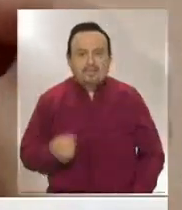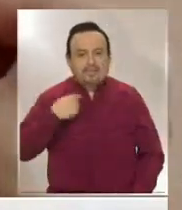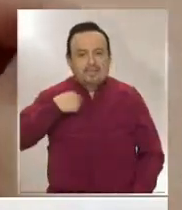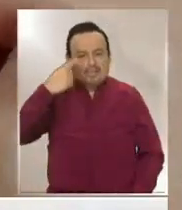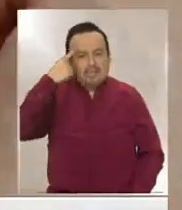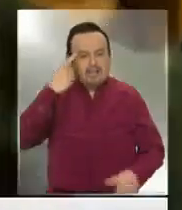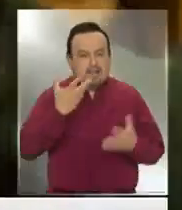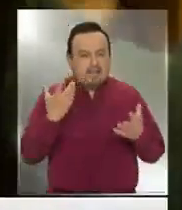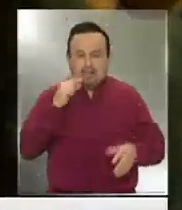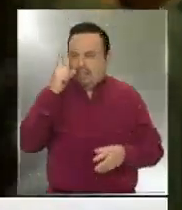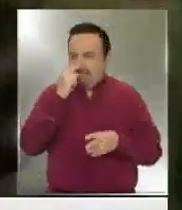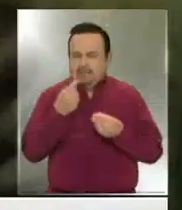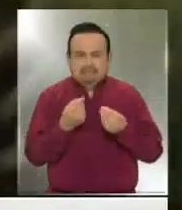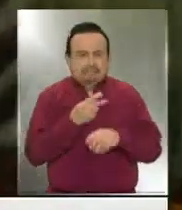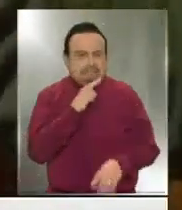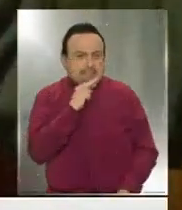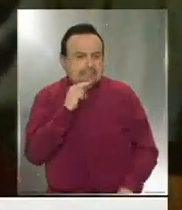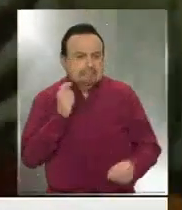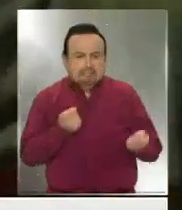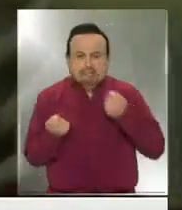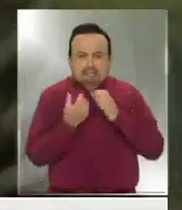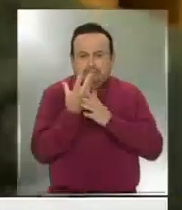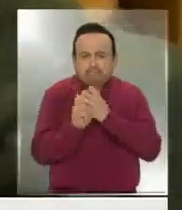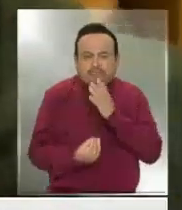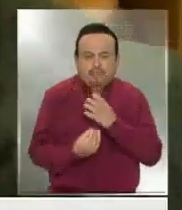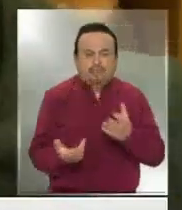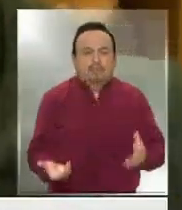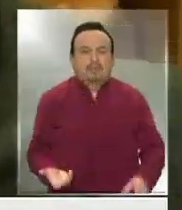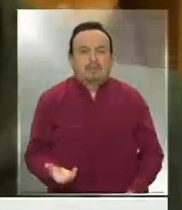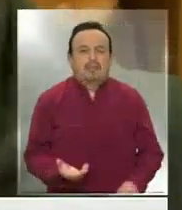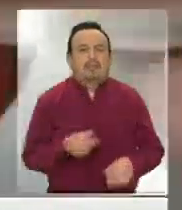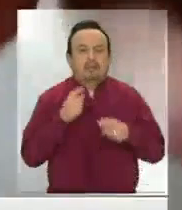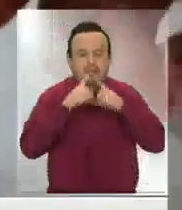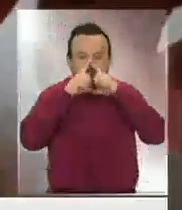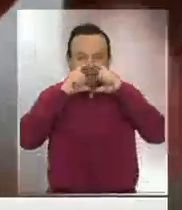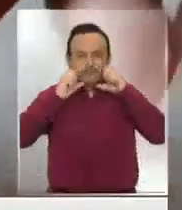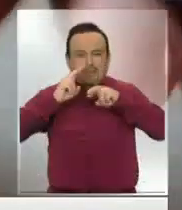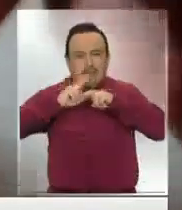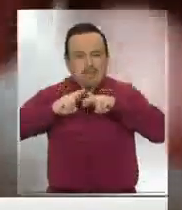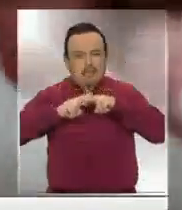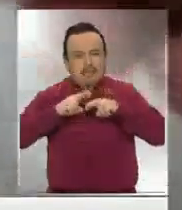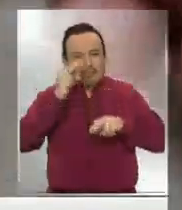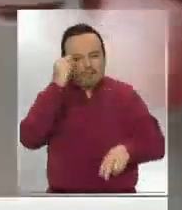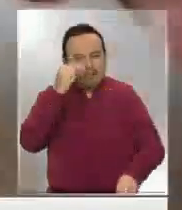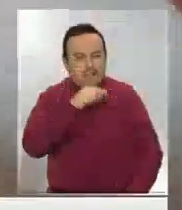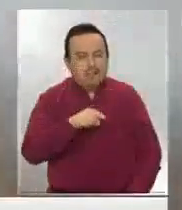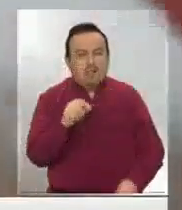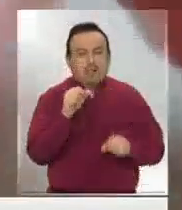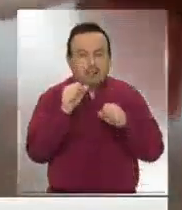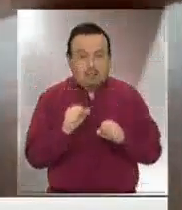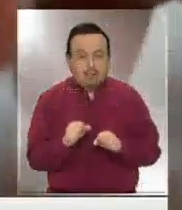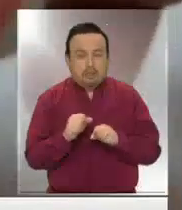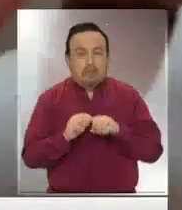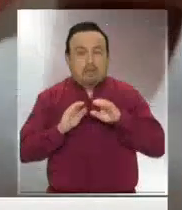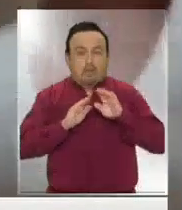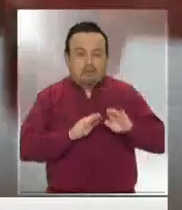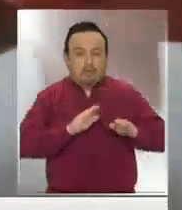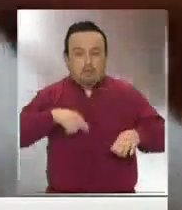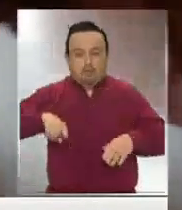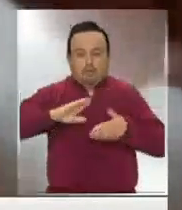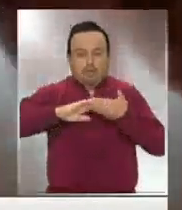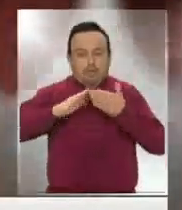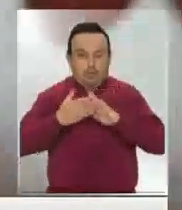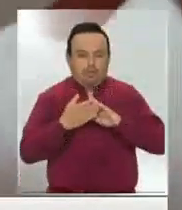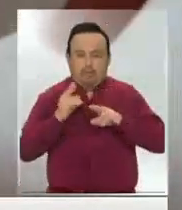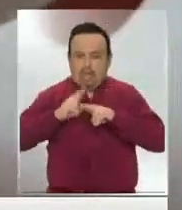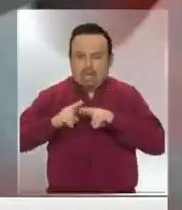imposible conseguir por estos días en el mercado formal, mascarillas caseras, una opción que tiene el respaldo de la comunidad